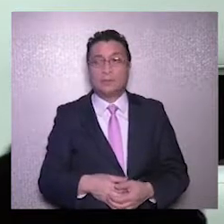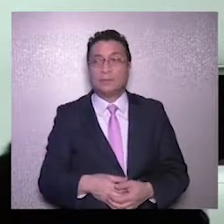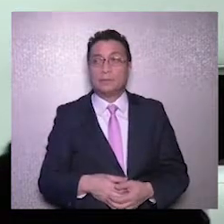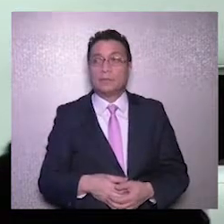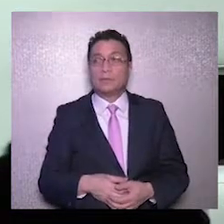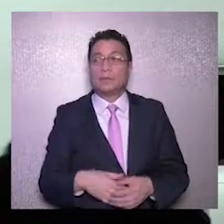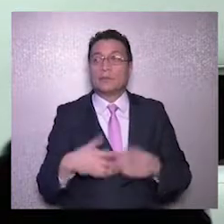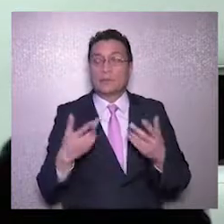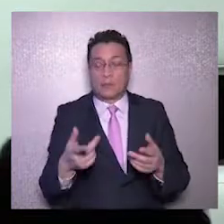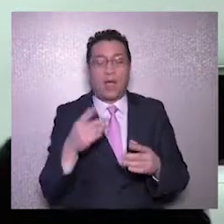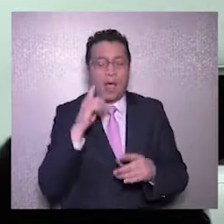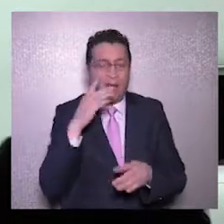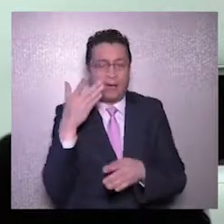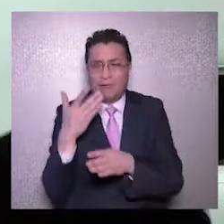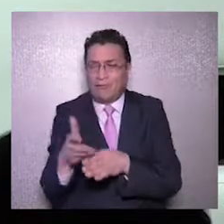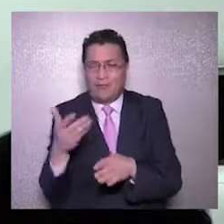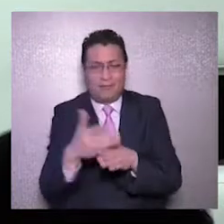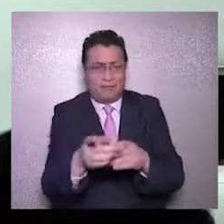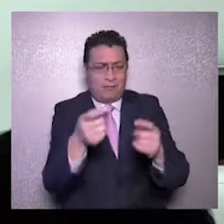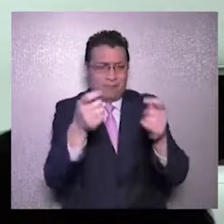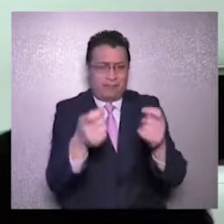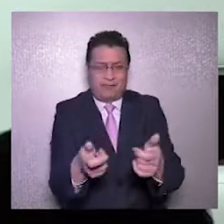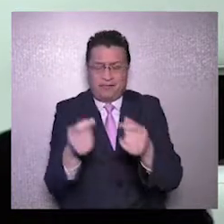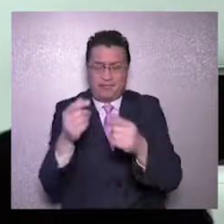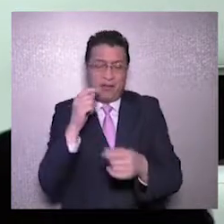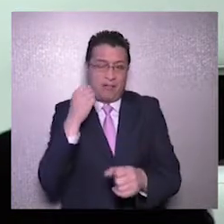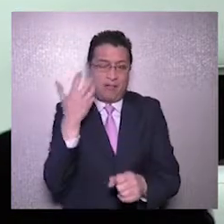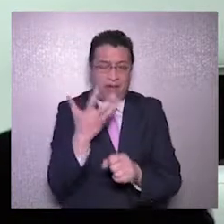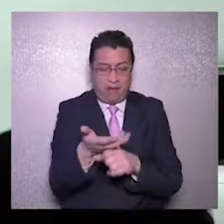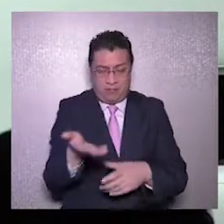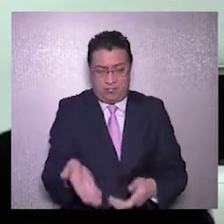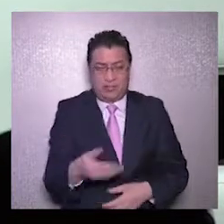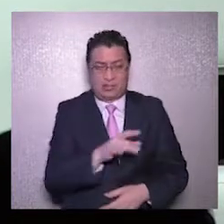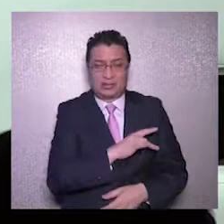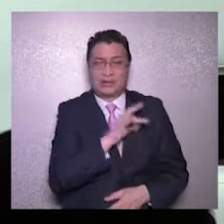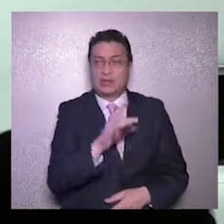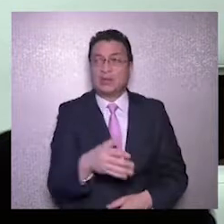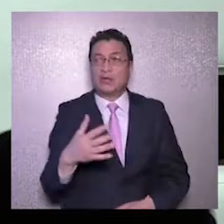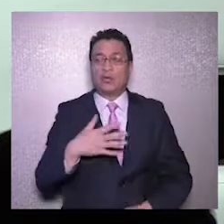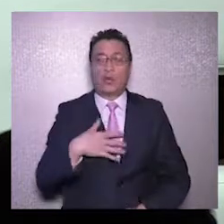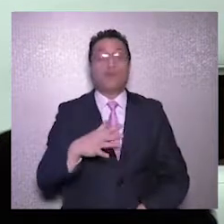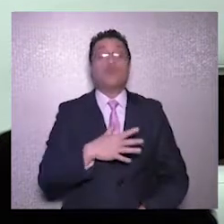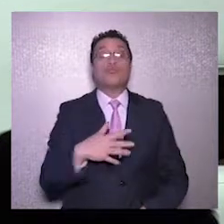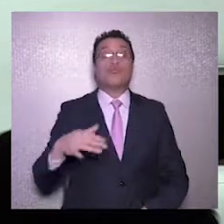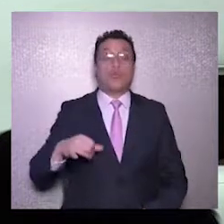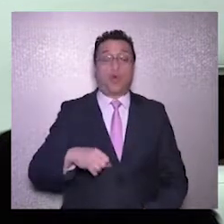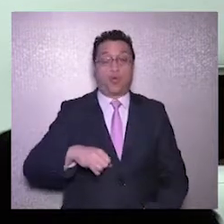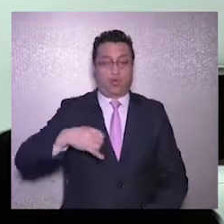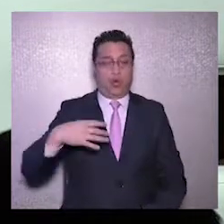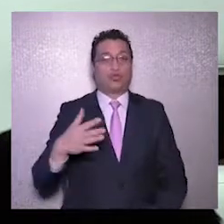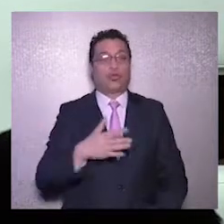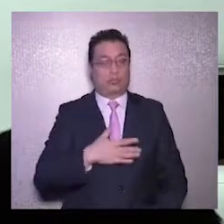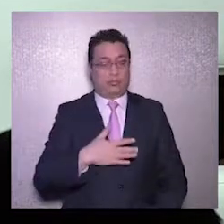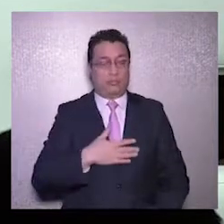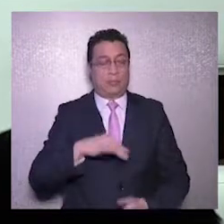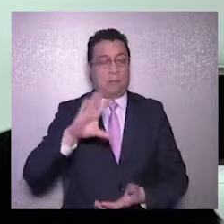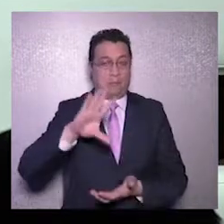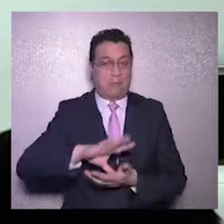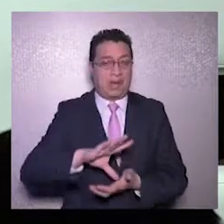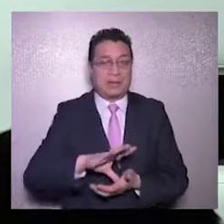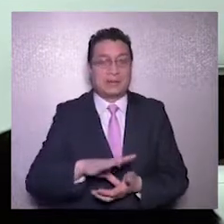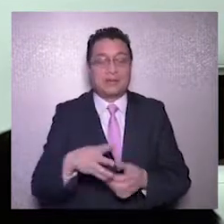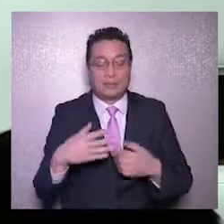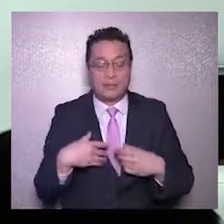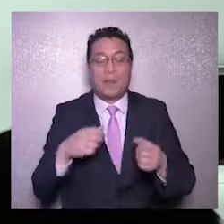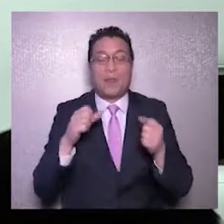De sobra tenemos la capacidad, como país, y yo soy muy orgulloso de mi país, la